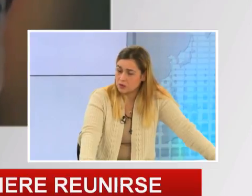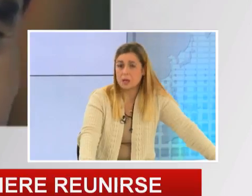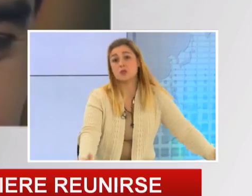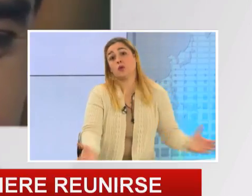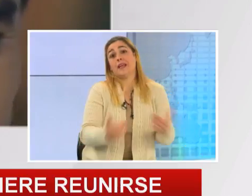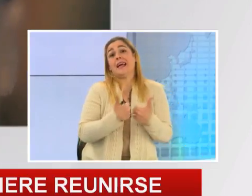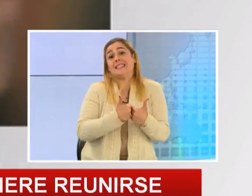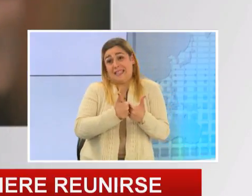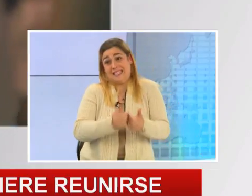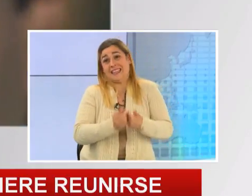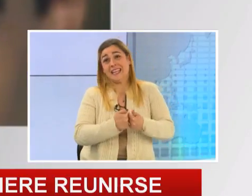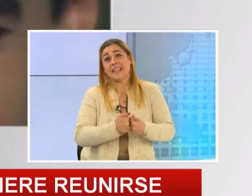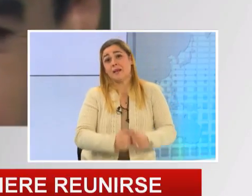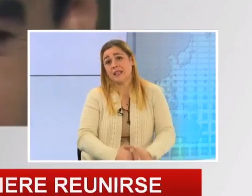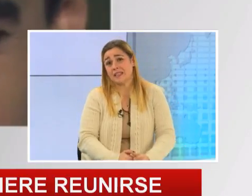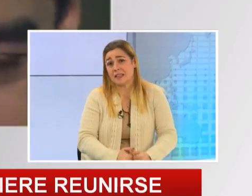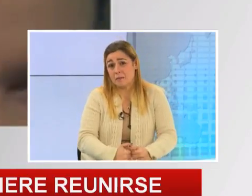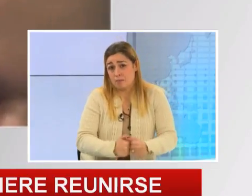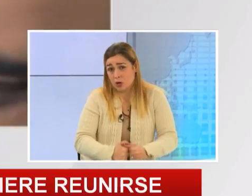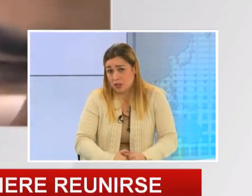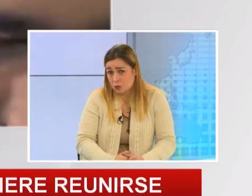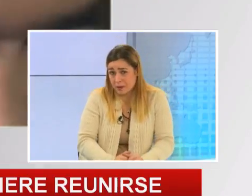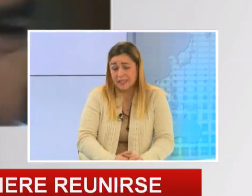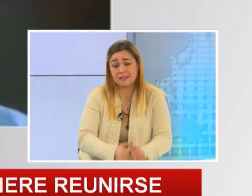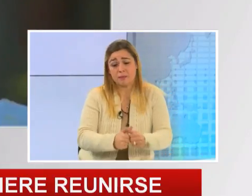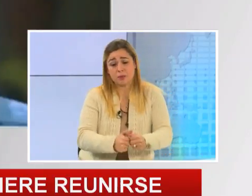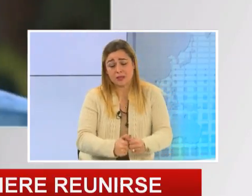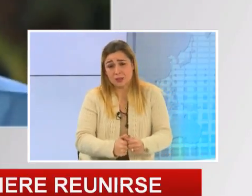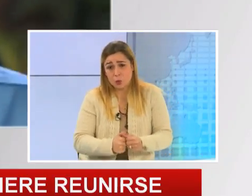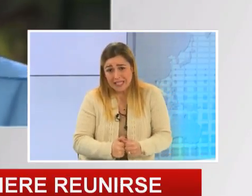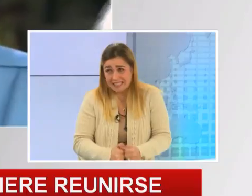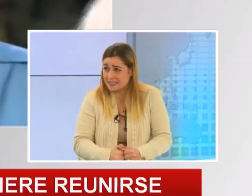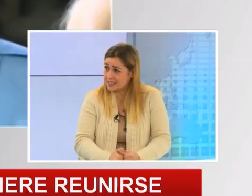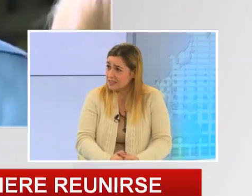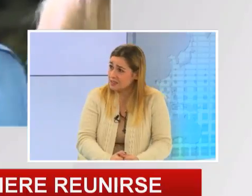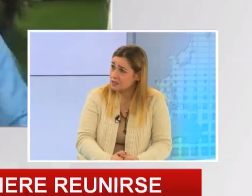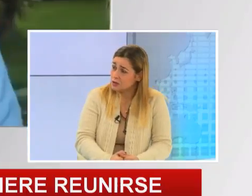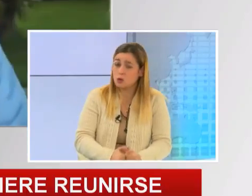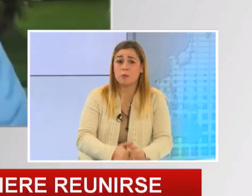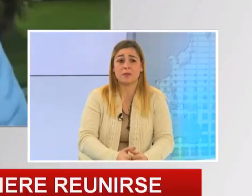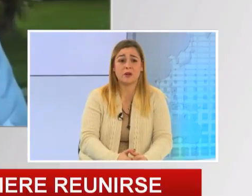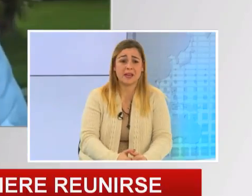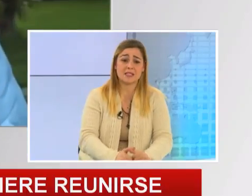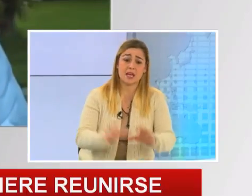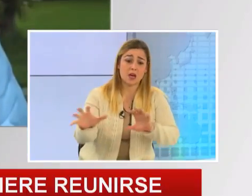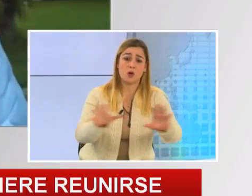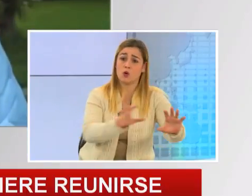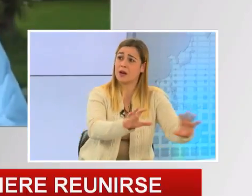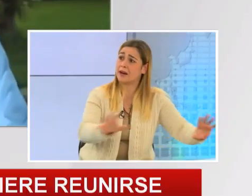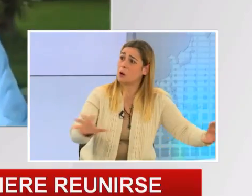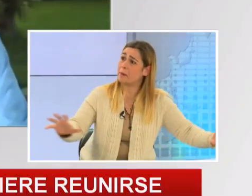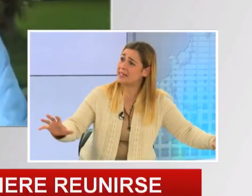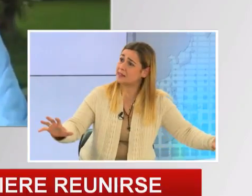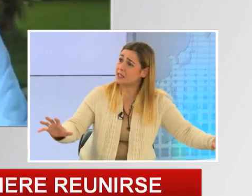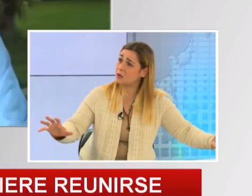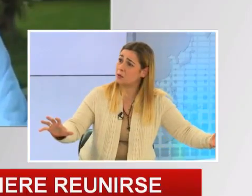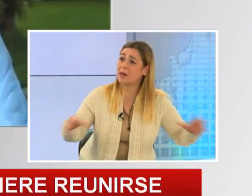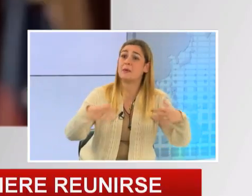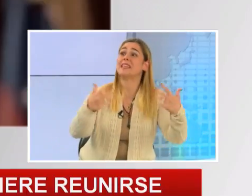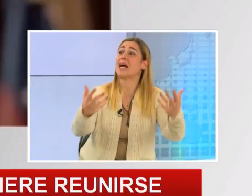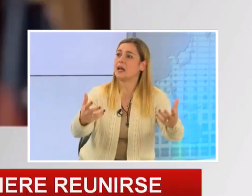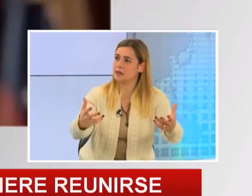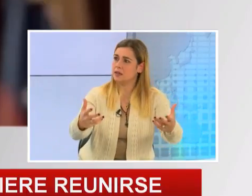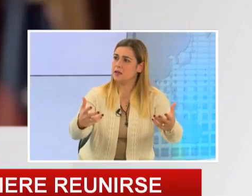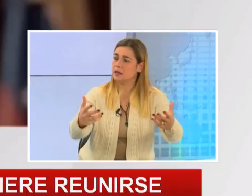Sí. Entonces, si tú quieres, si a ti realmente te importa tu país, te importa tu gente, tú lo primero que haces es colocar los paliativos